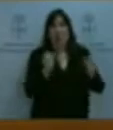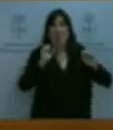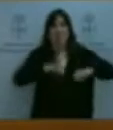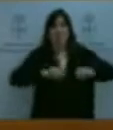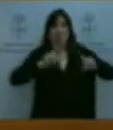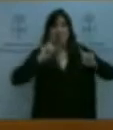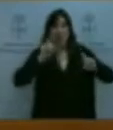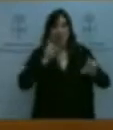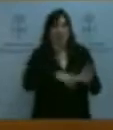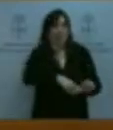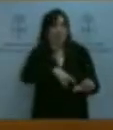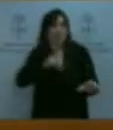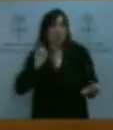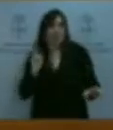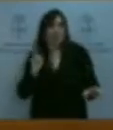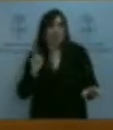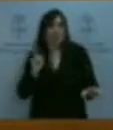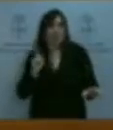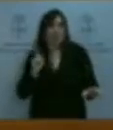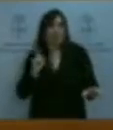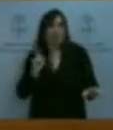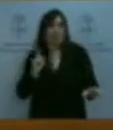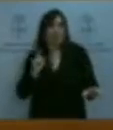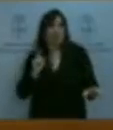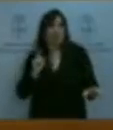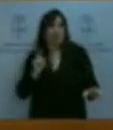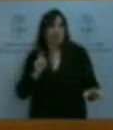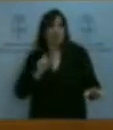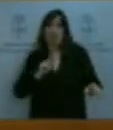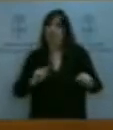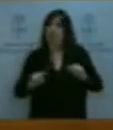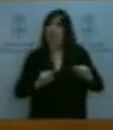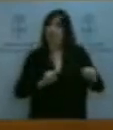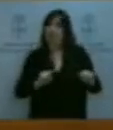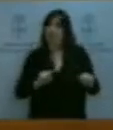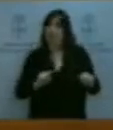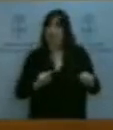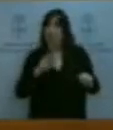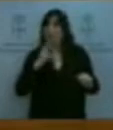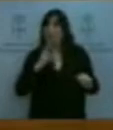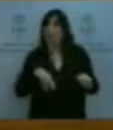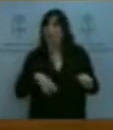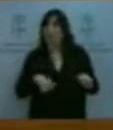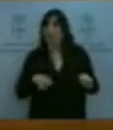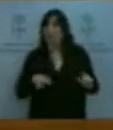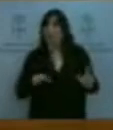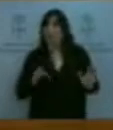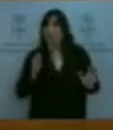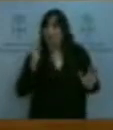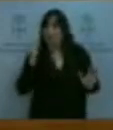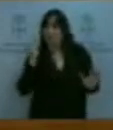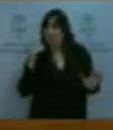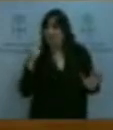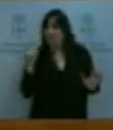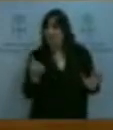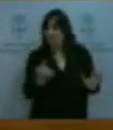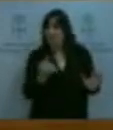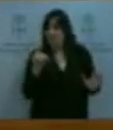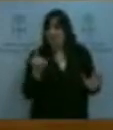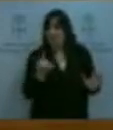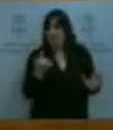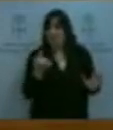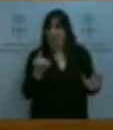Fue una decisión que tomó unilateralmente, yo creo que la tomó unilateralmente hasta el señor Pedro Sánchez, porque viendo las reacciones de algunos